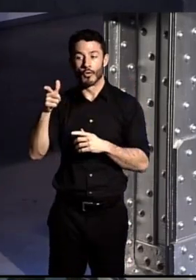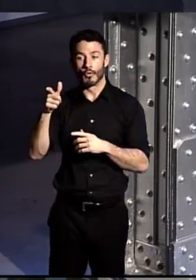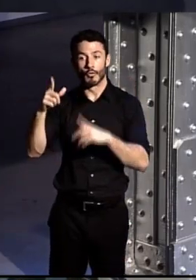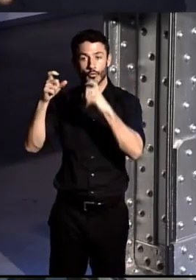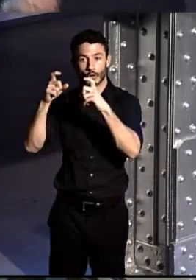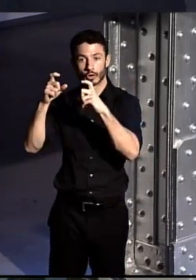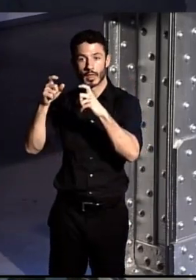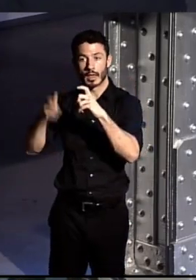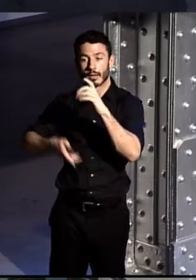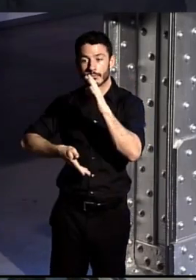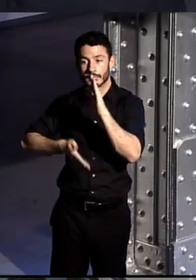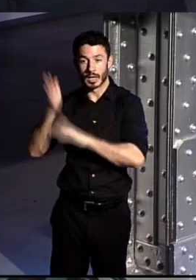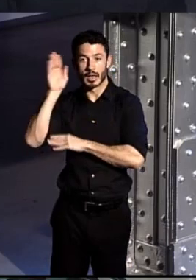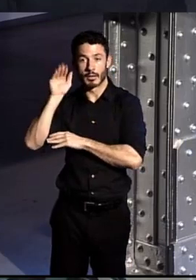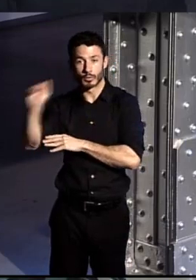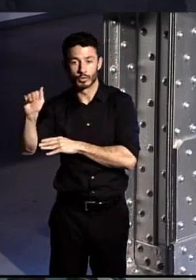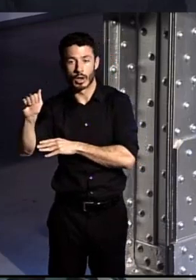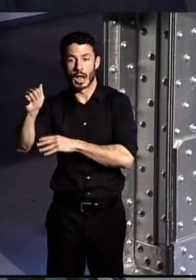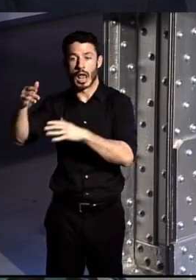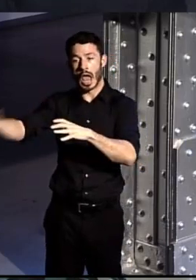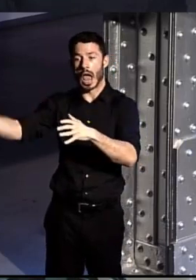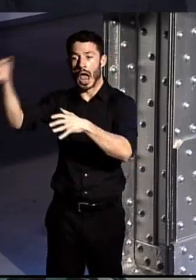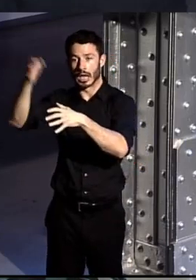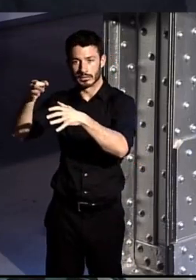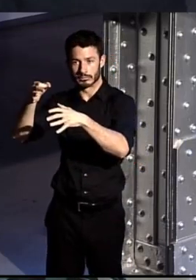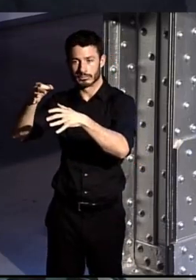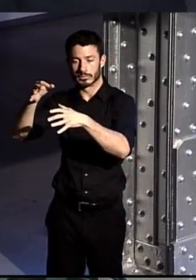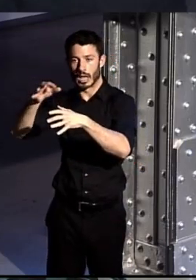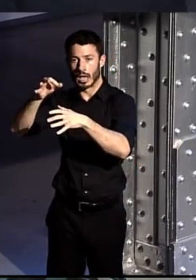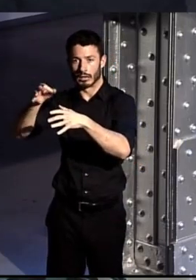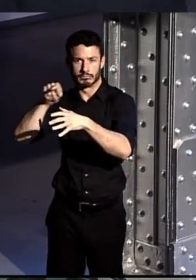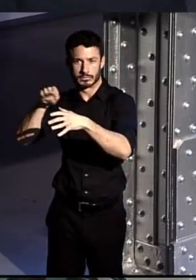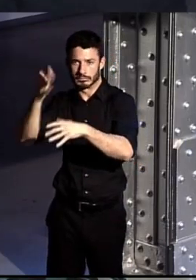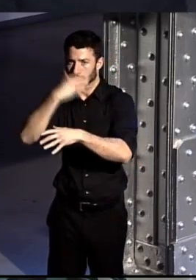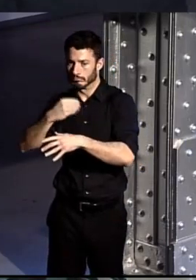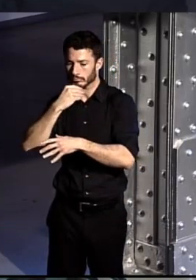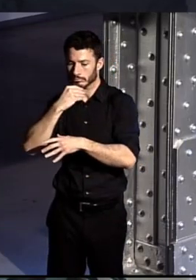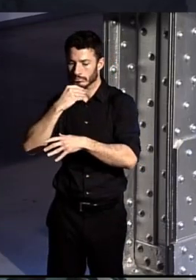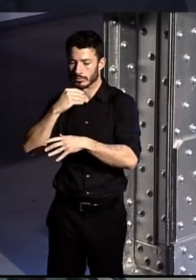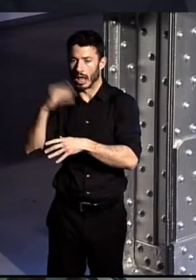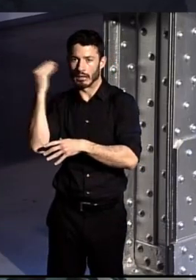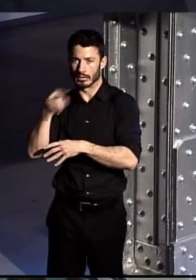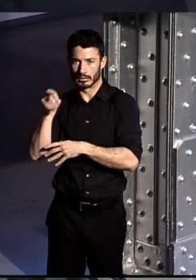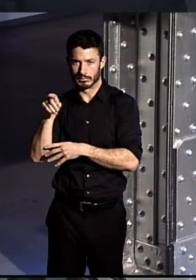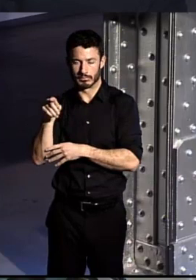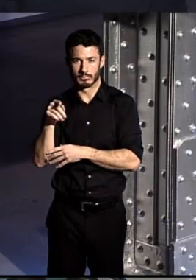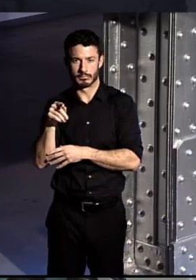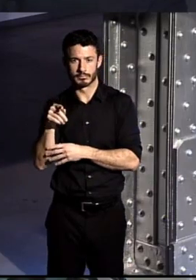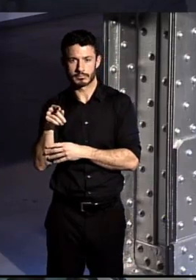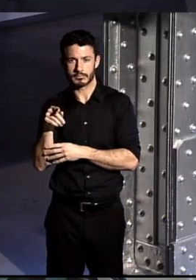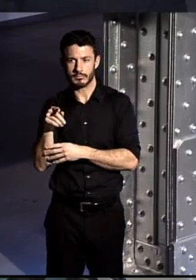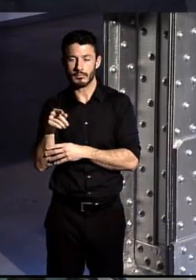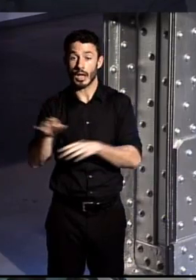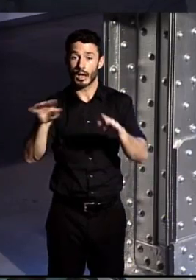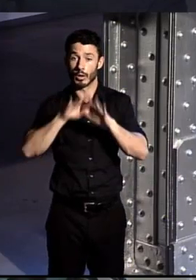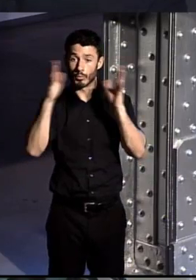Antártida, eso es... Sí, en general a mí todo ese tema me interesa mucho y lo que... En la parte de la Vuelta al Mundo en 80 días lo que quisimos es